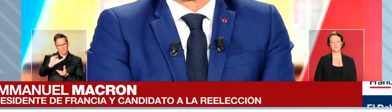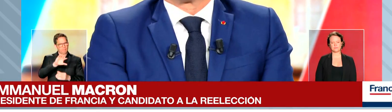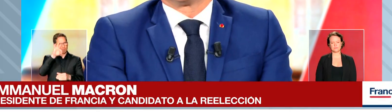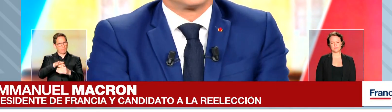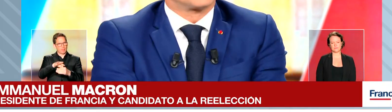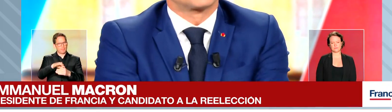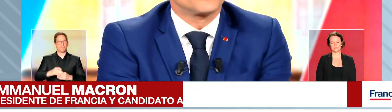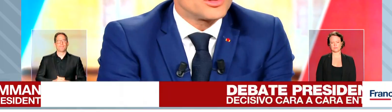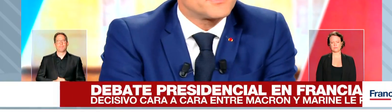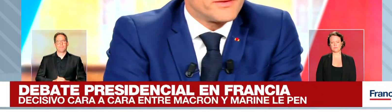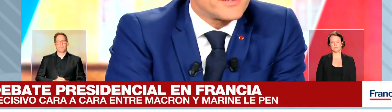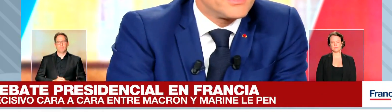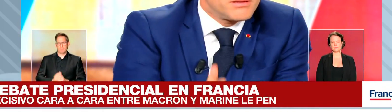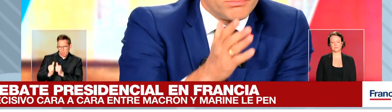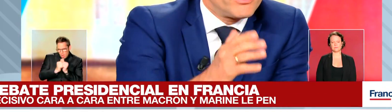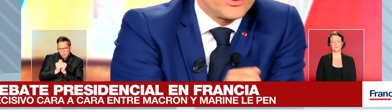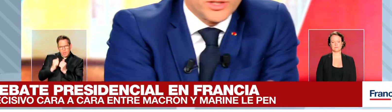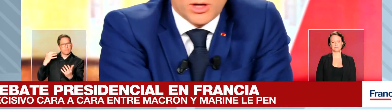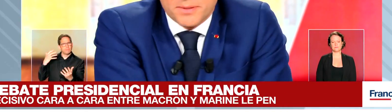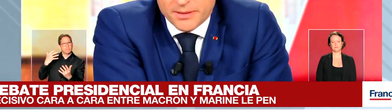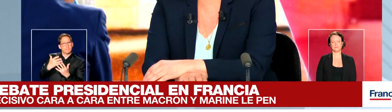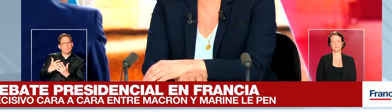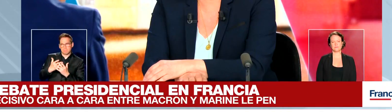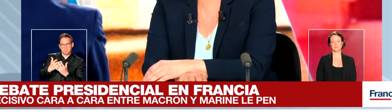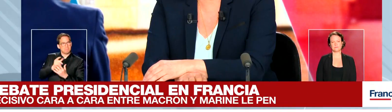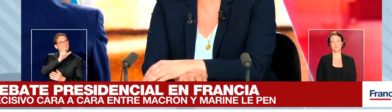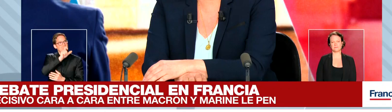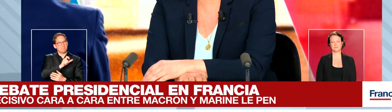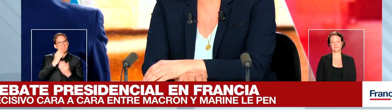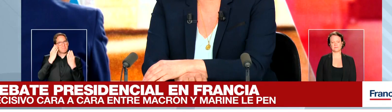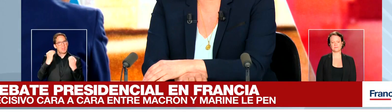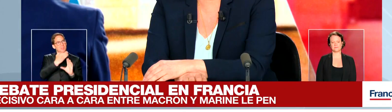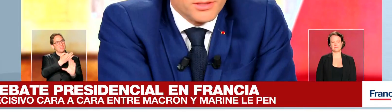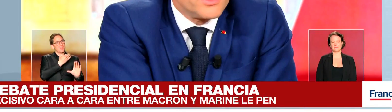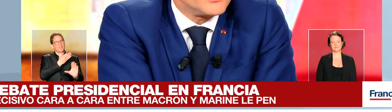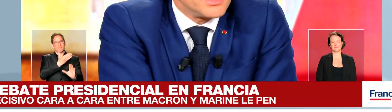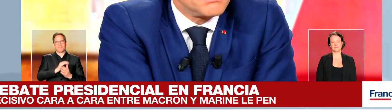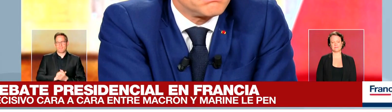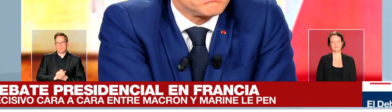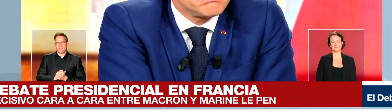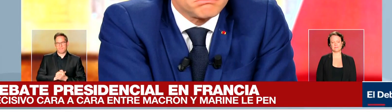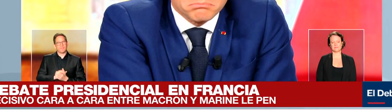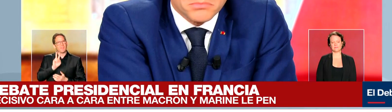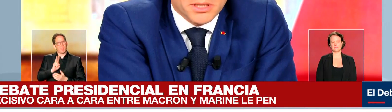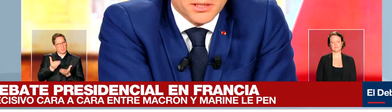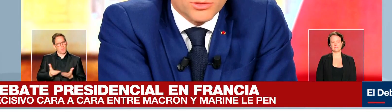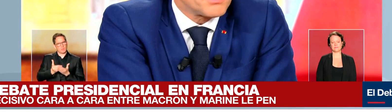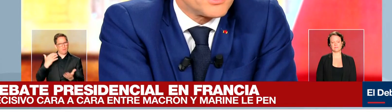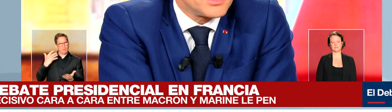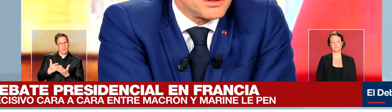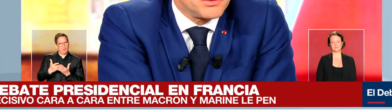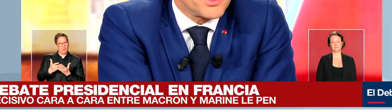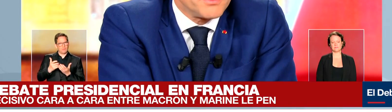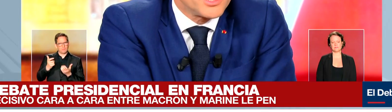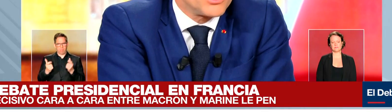poder decidir en algunos días. Hemos atravesado, como usted lo acaba de recordar, señora, un periodo muy difícil,